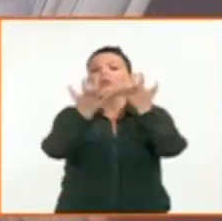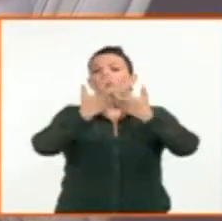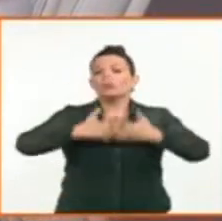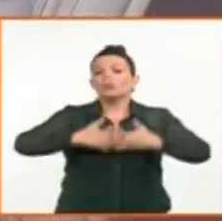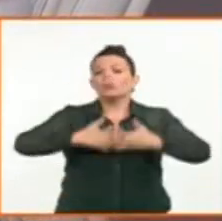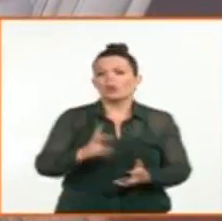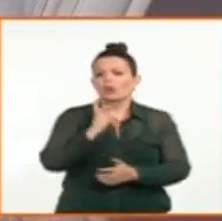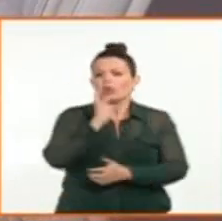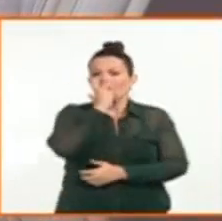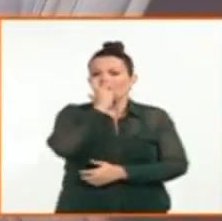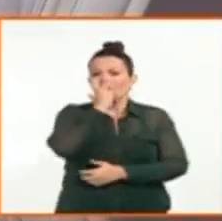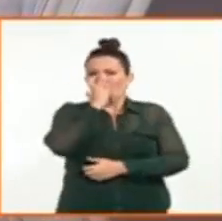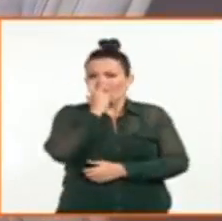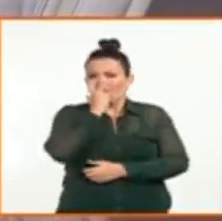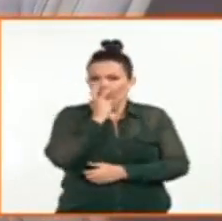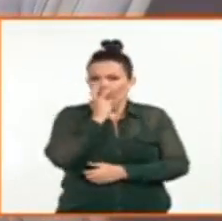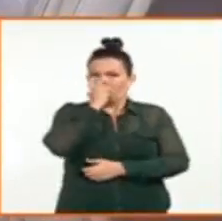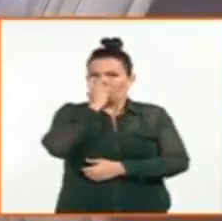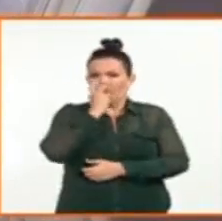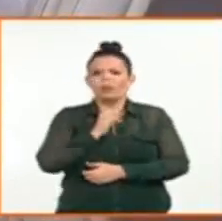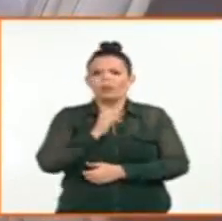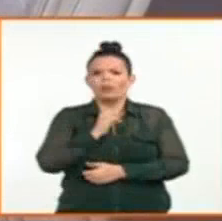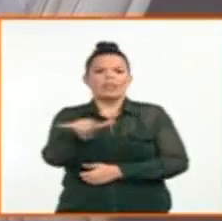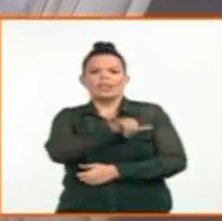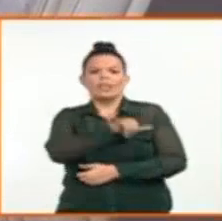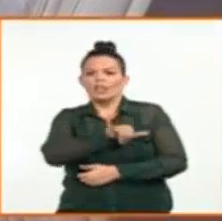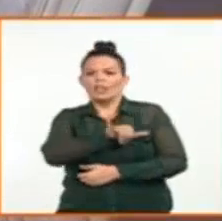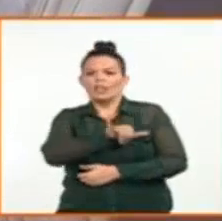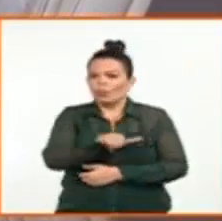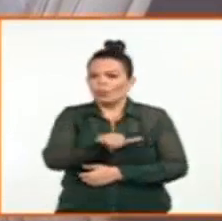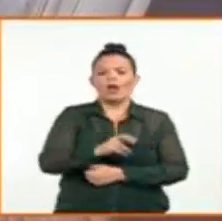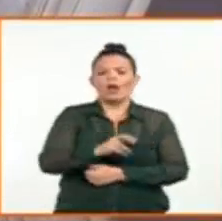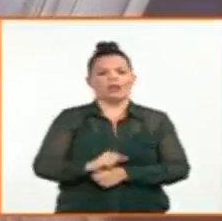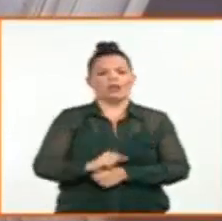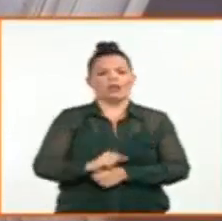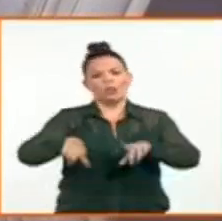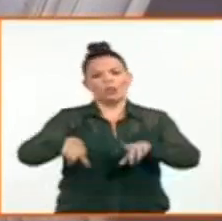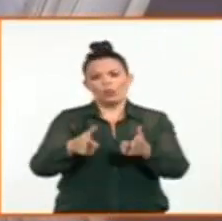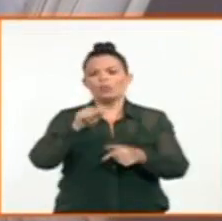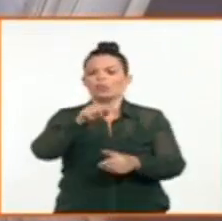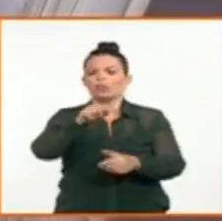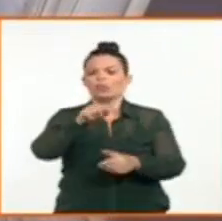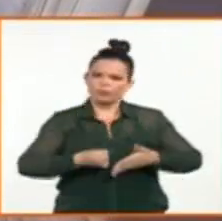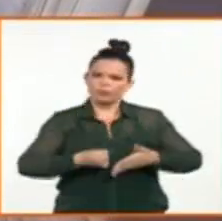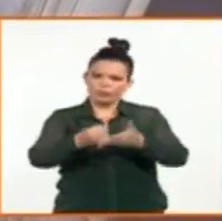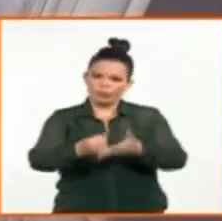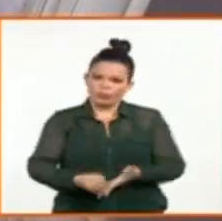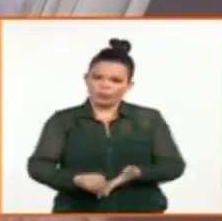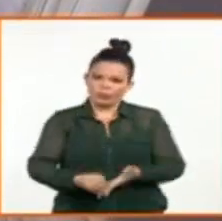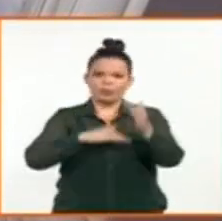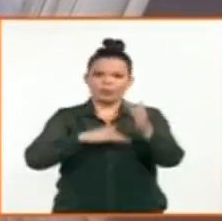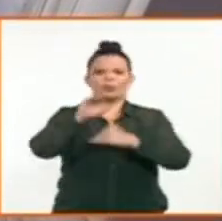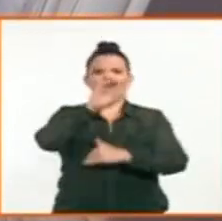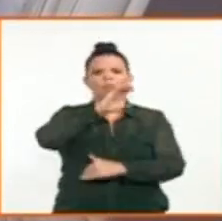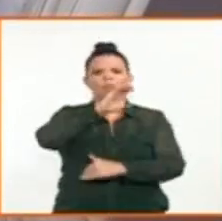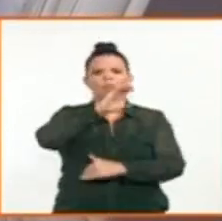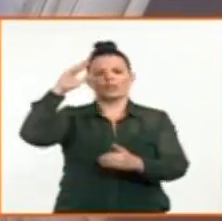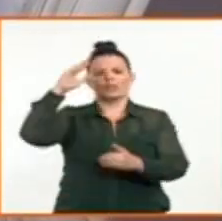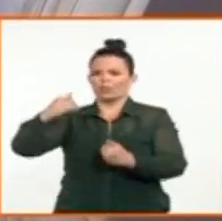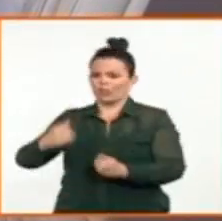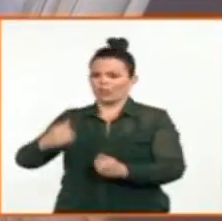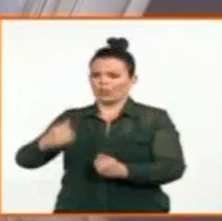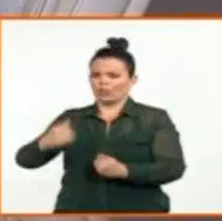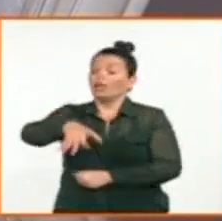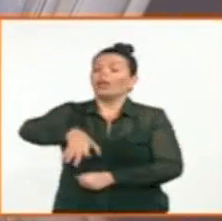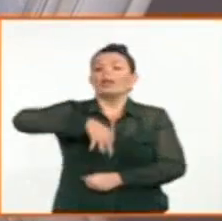logrado una estabilidad en la producción de orzino y la entrega del sistema de salud a la economía. En este sentido, hay que destacar que fueron